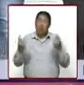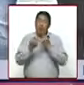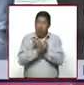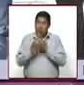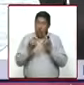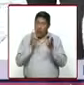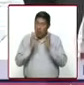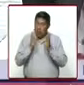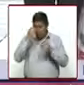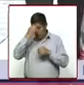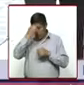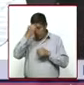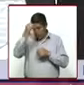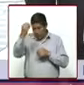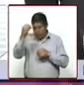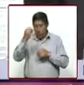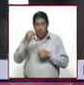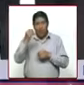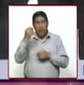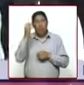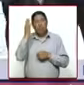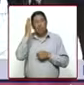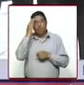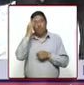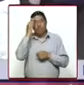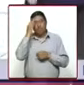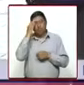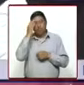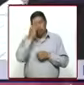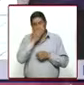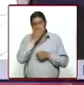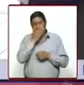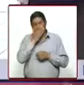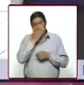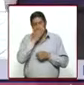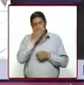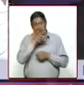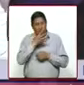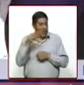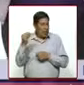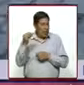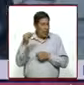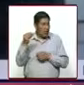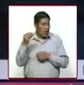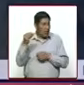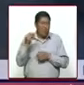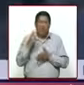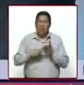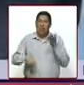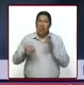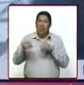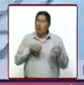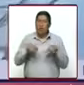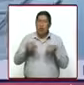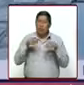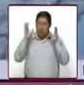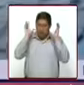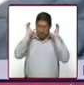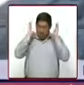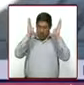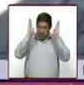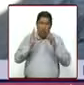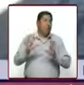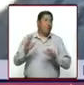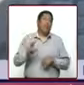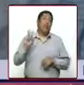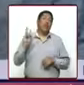tema. El presidente también es consciente de la situación difícil que vive el país y no nos dijo qué va a hacer, pero nos escuchó atentamente.